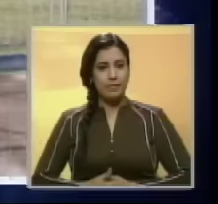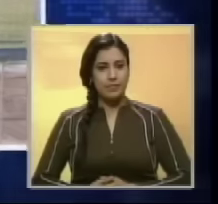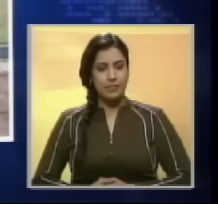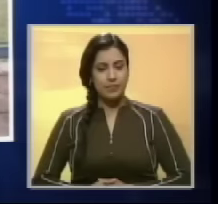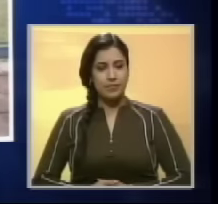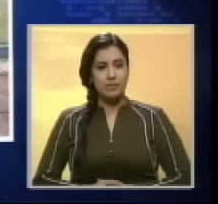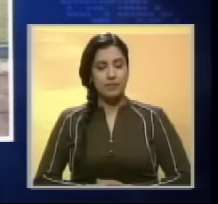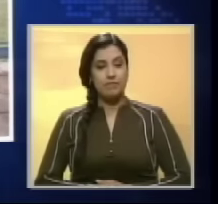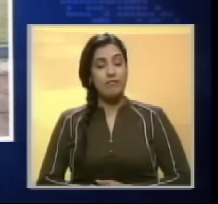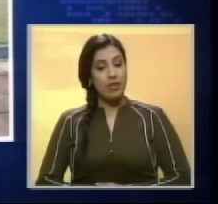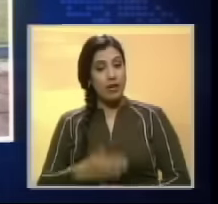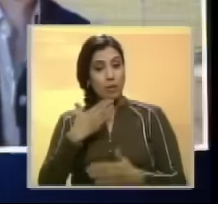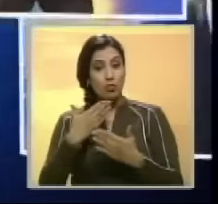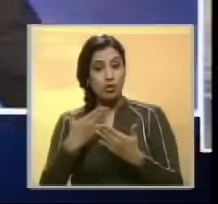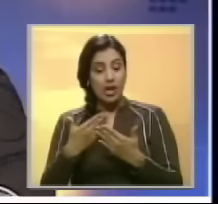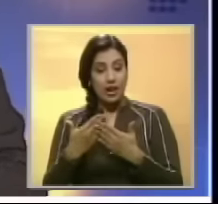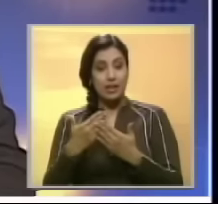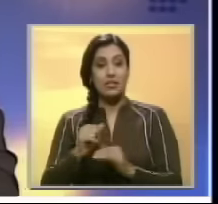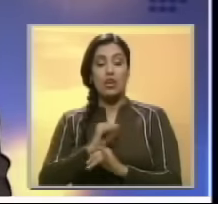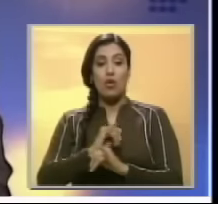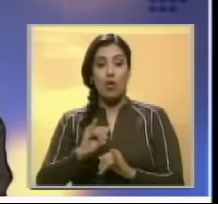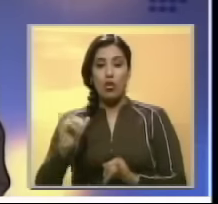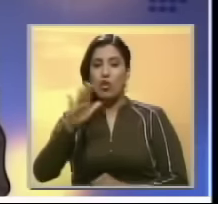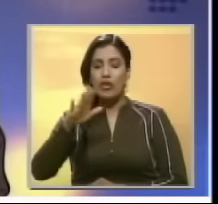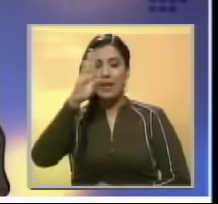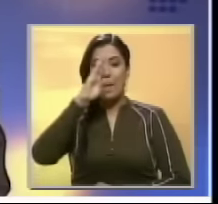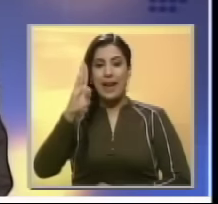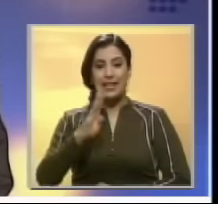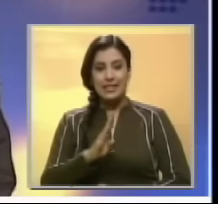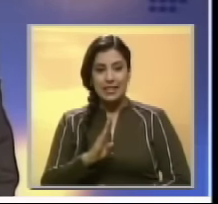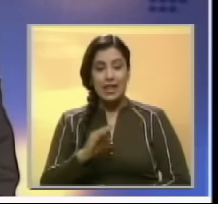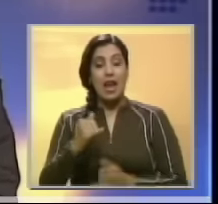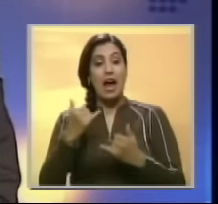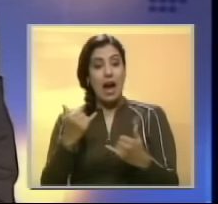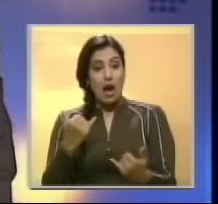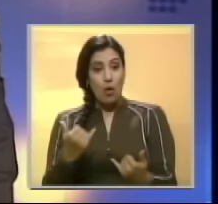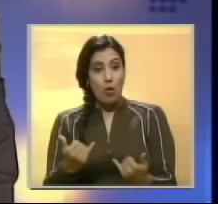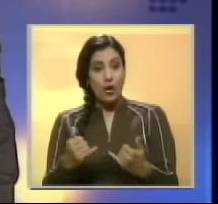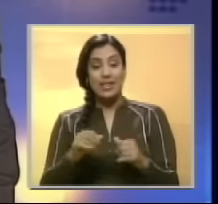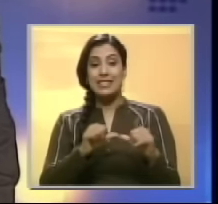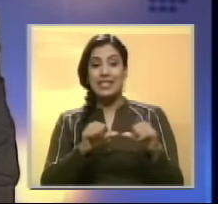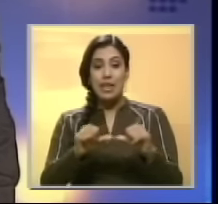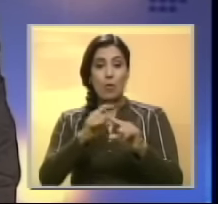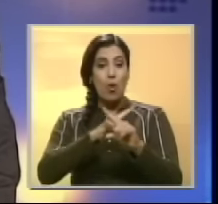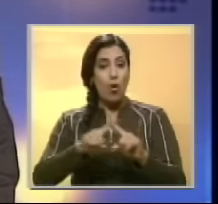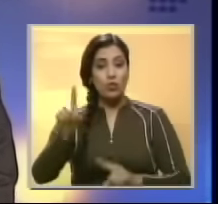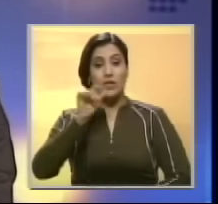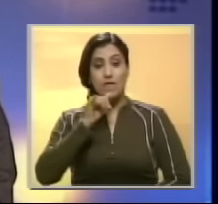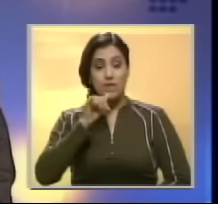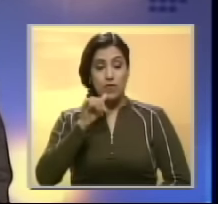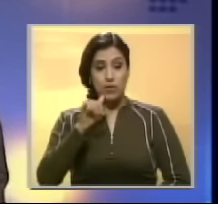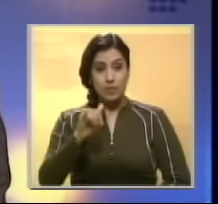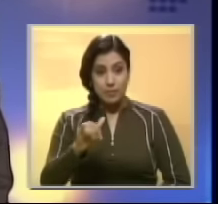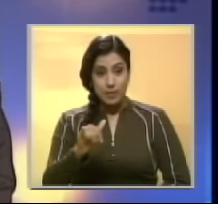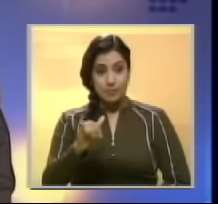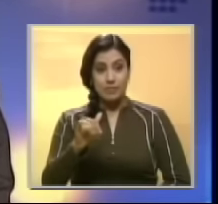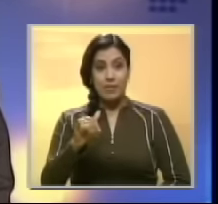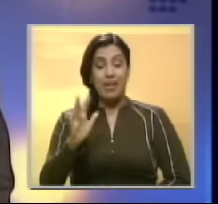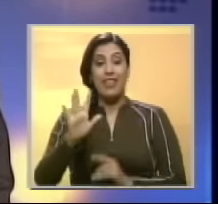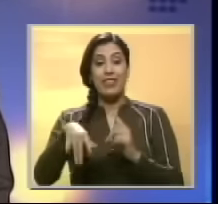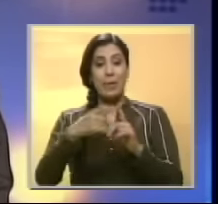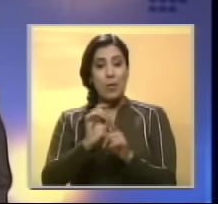no Muchísimas gracias Guillermo desde Brasilia bien y continuando con otras informaciones